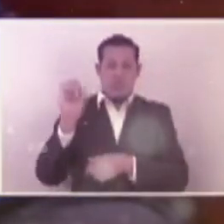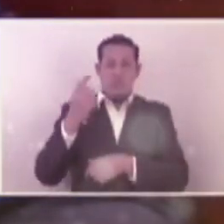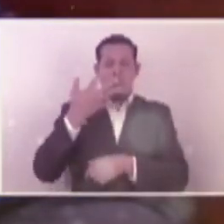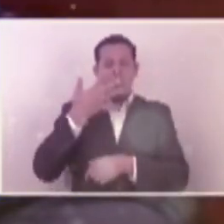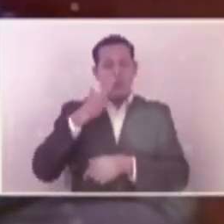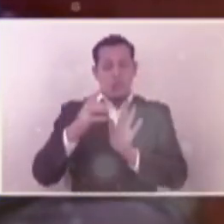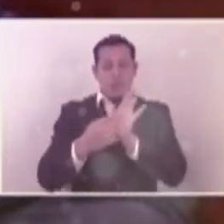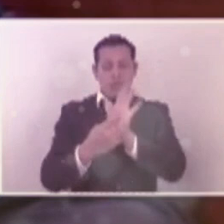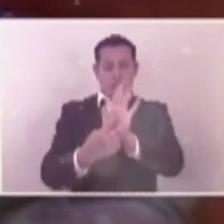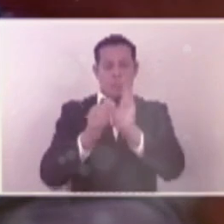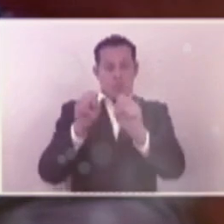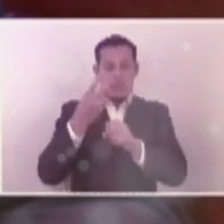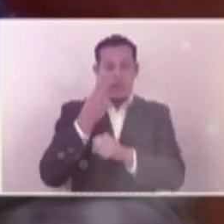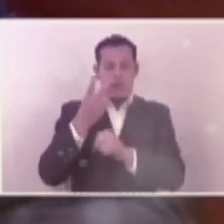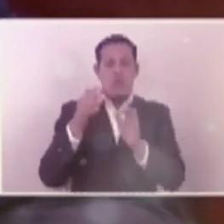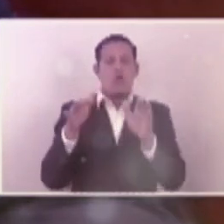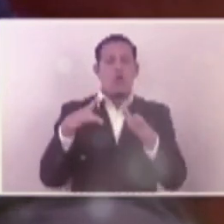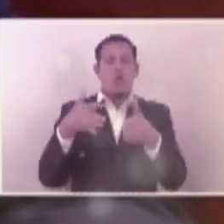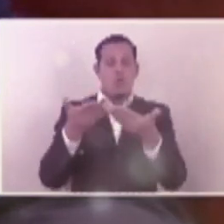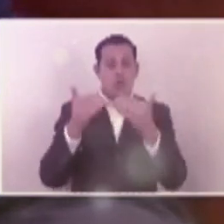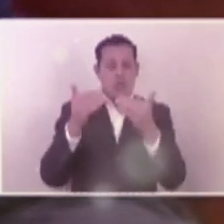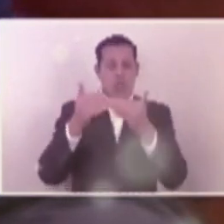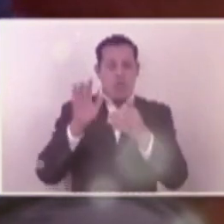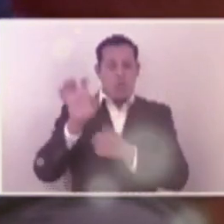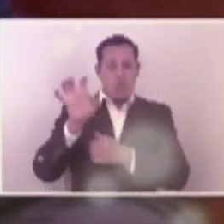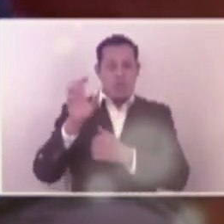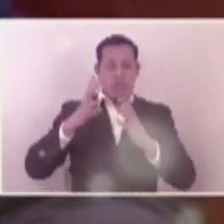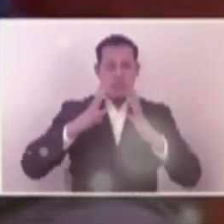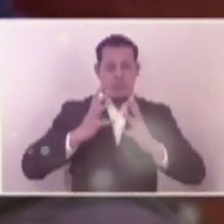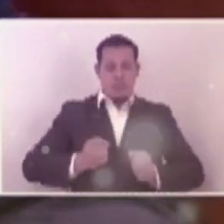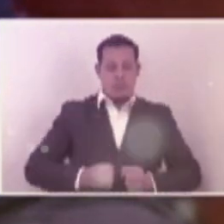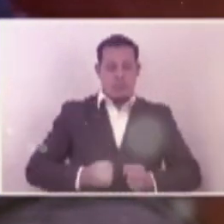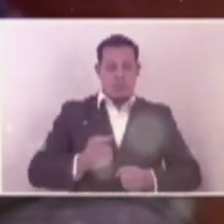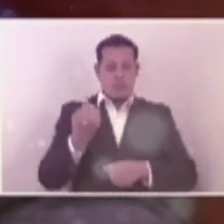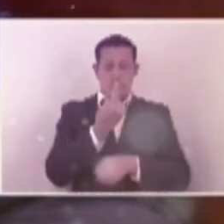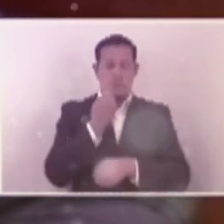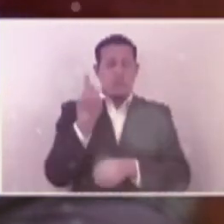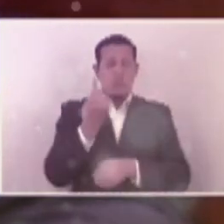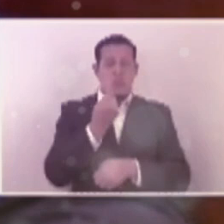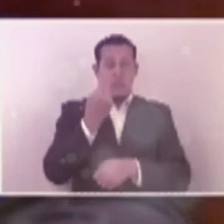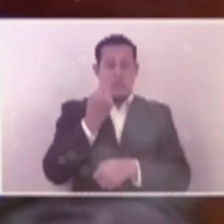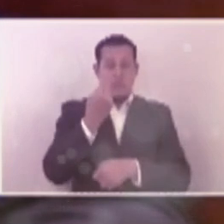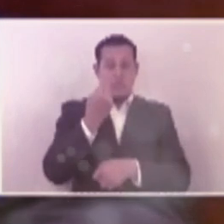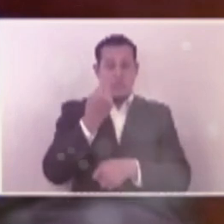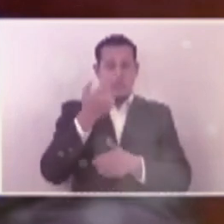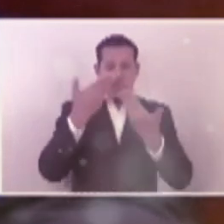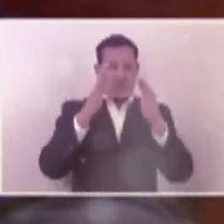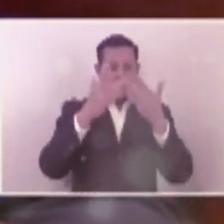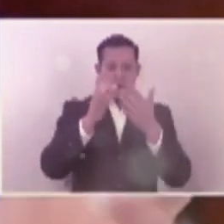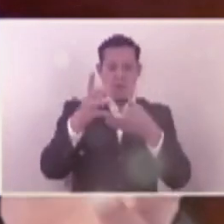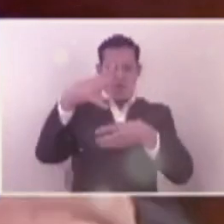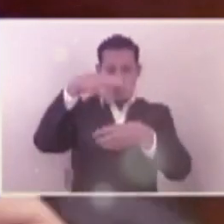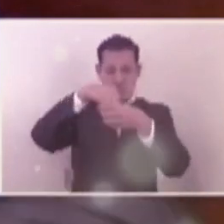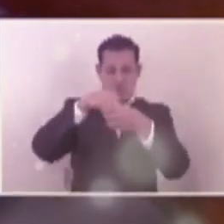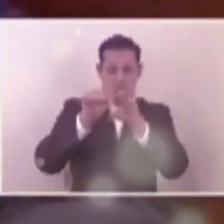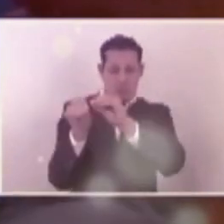pruebas podemos notar cómo también saqueaba al Estado. No solamente con este sinfín de transacciones en